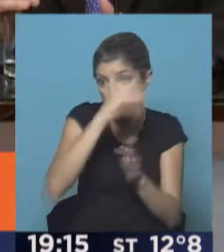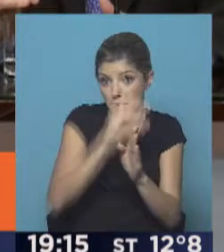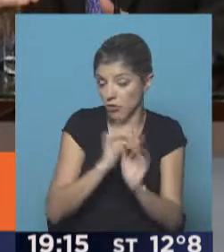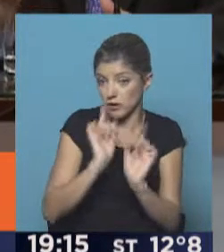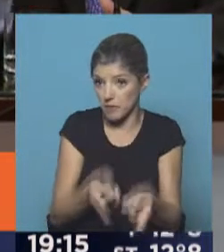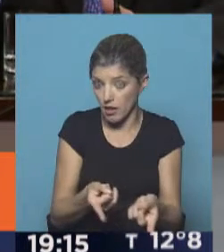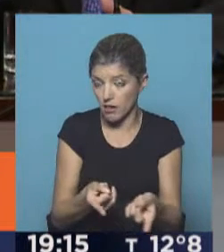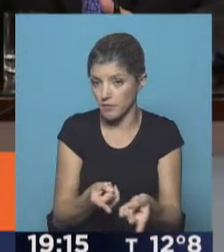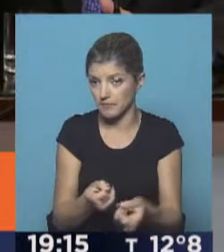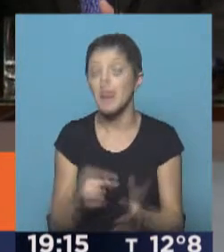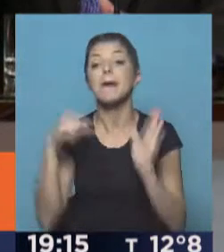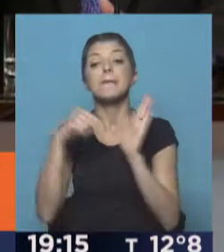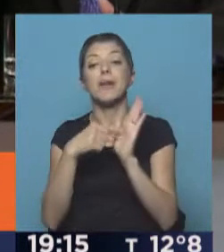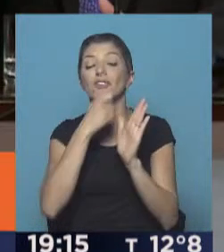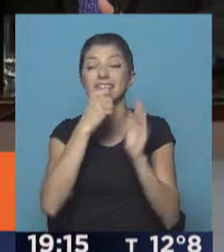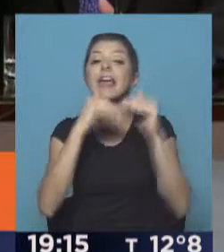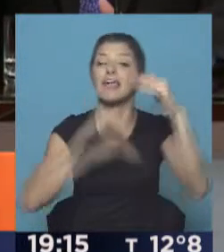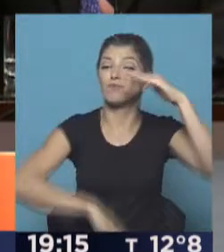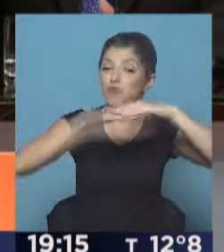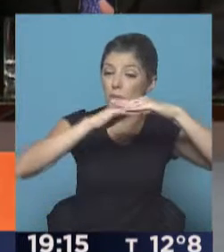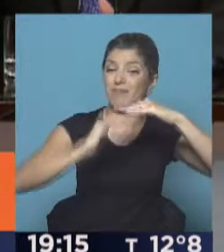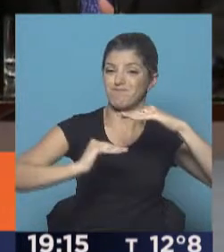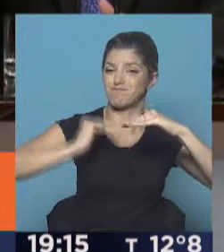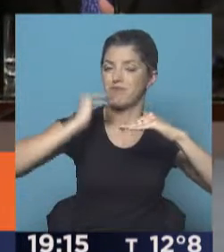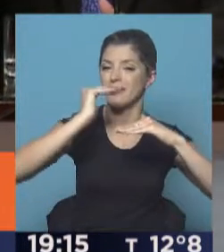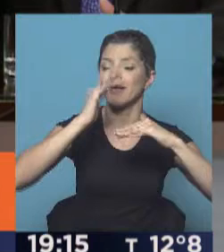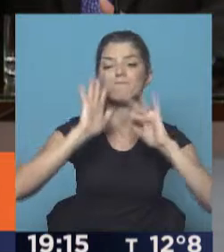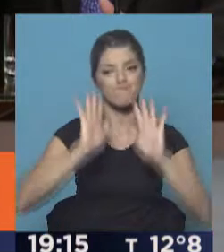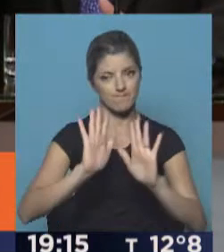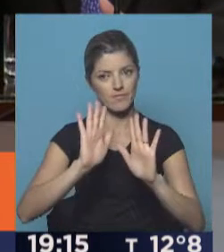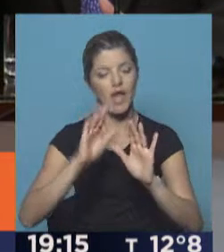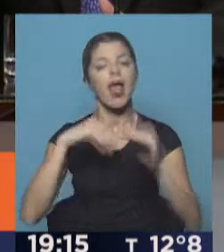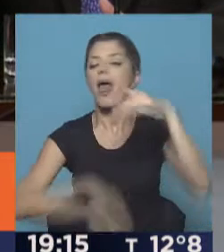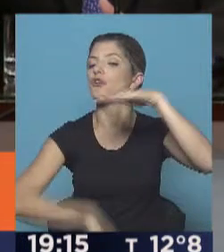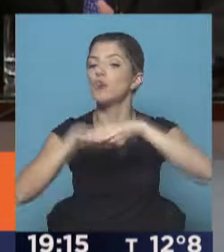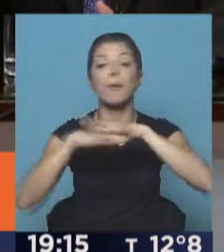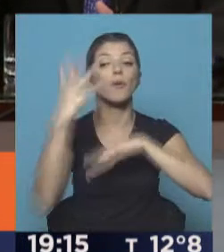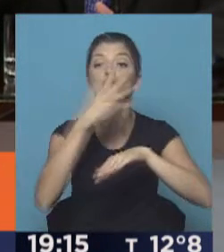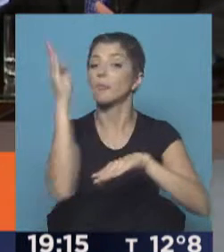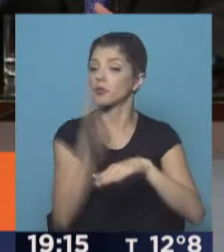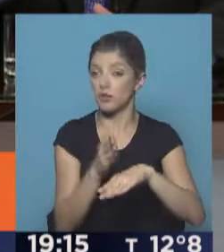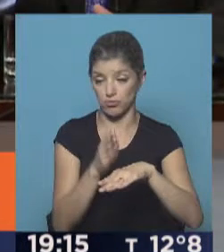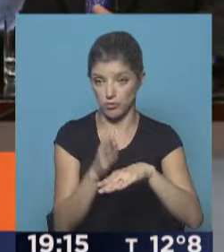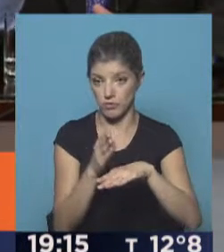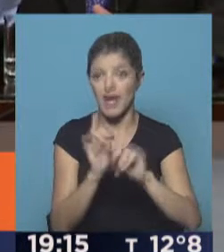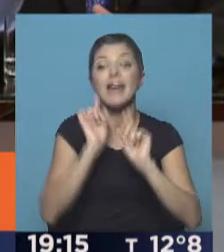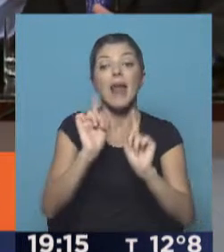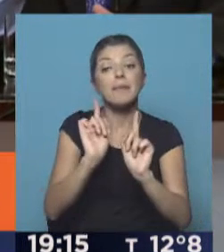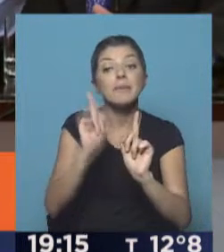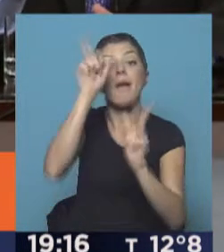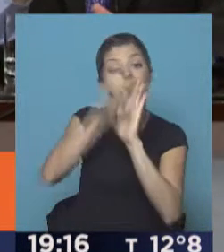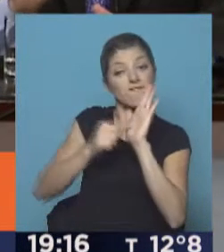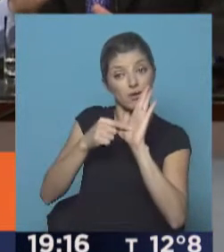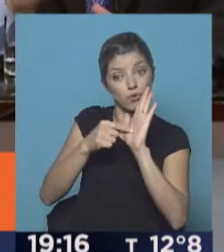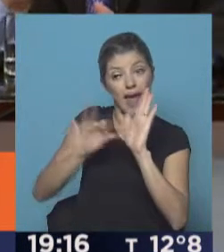por el cuadro tarifario. Pero si le diera más, va a haber un tope que no puede superar en un 400% lo que fue la misma